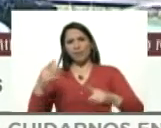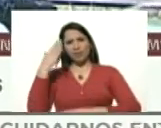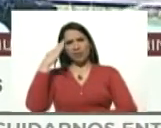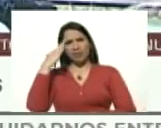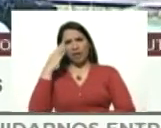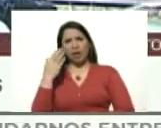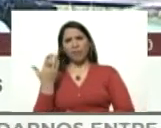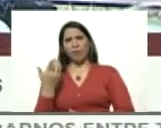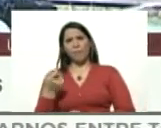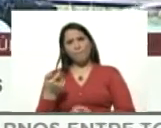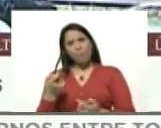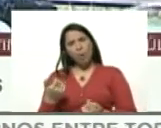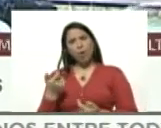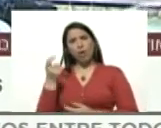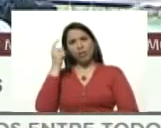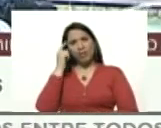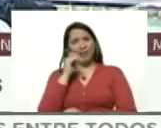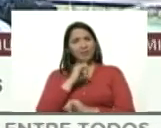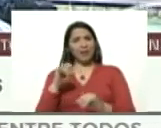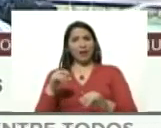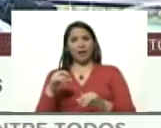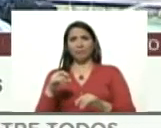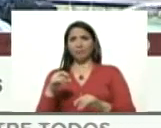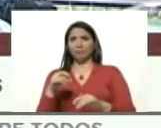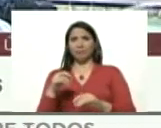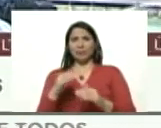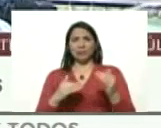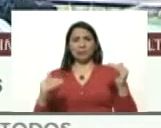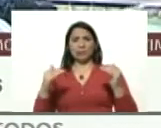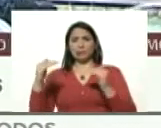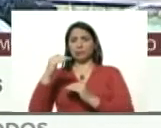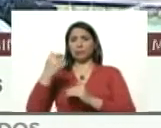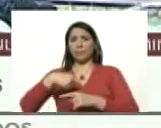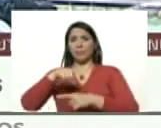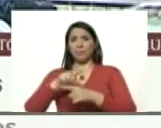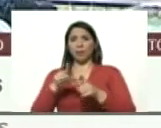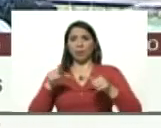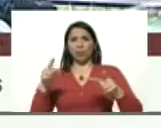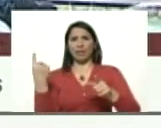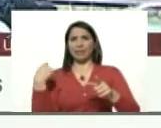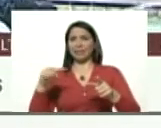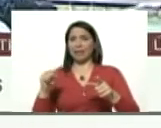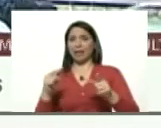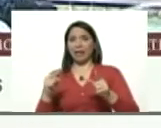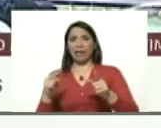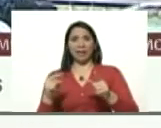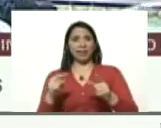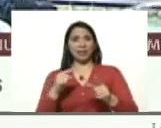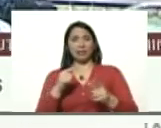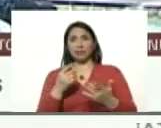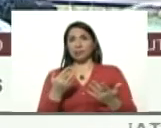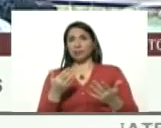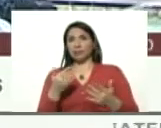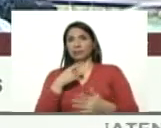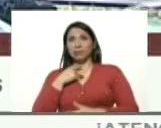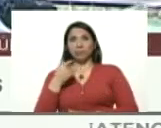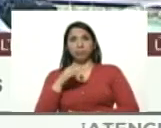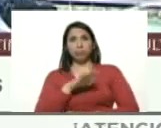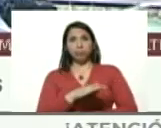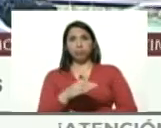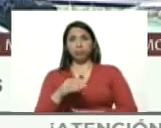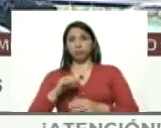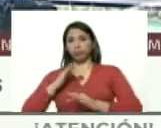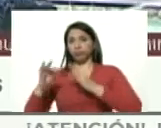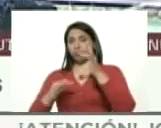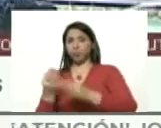en muy pocos días estará ocupando los primeros lugares porque tiene una tasa de morbilidad y de mortalidad